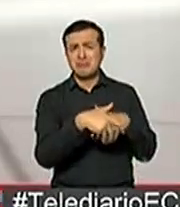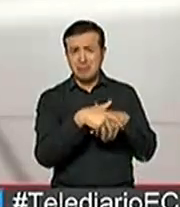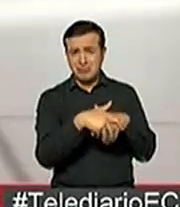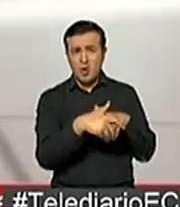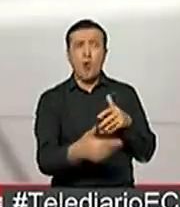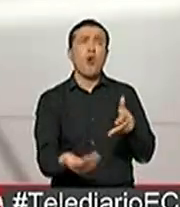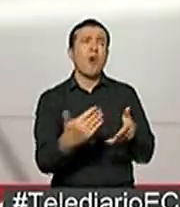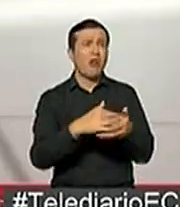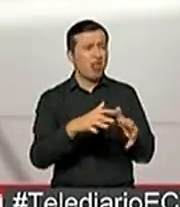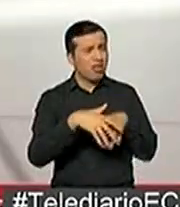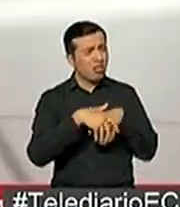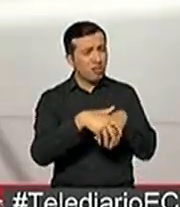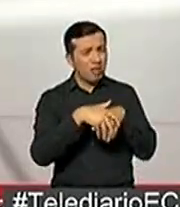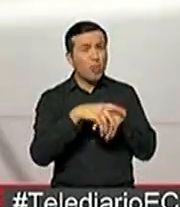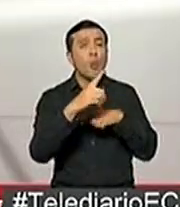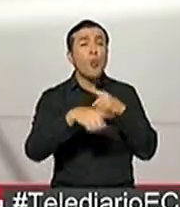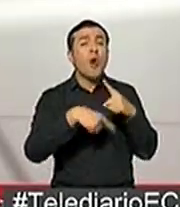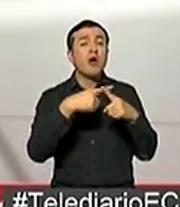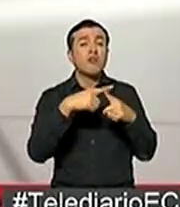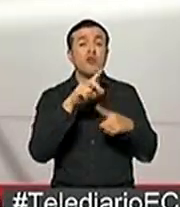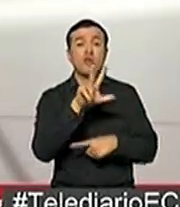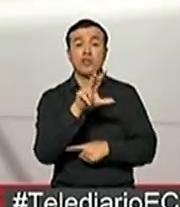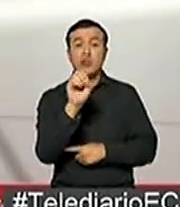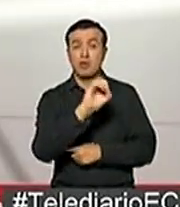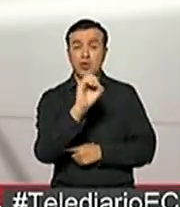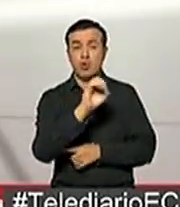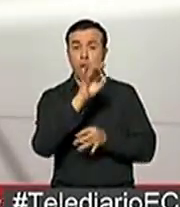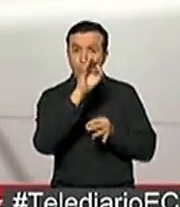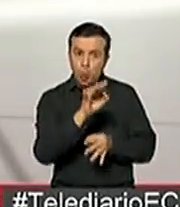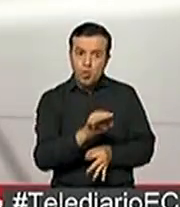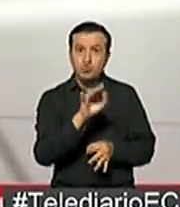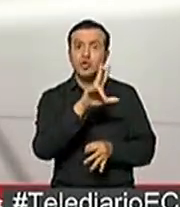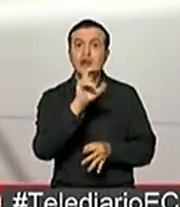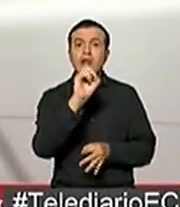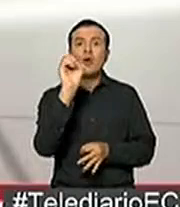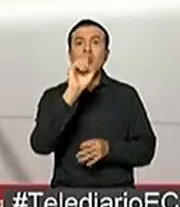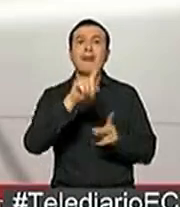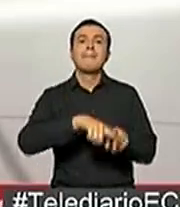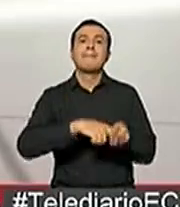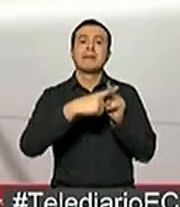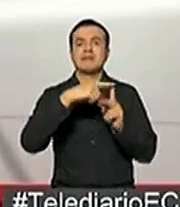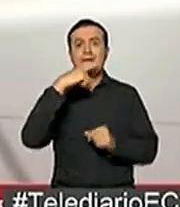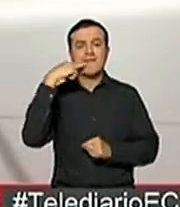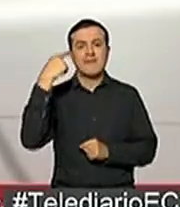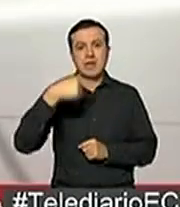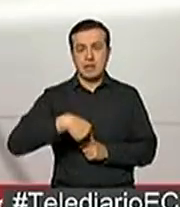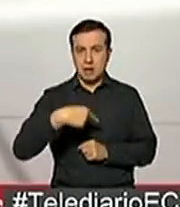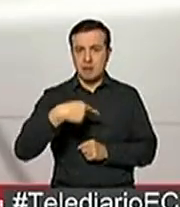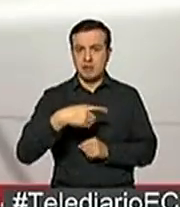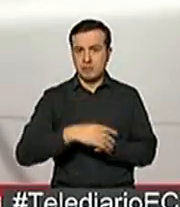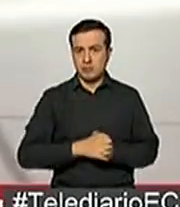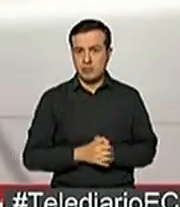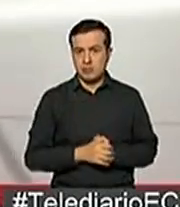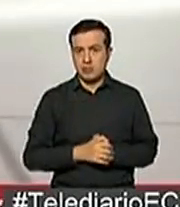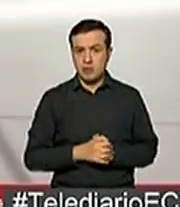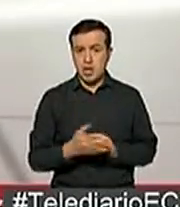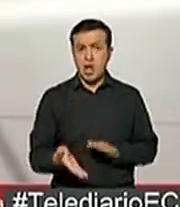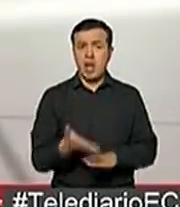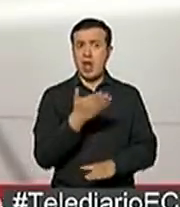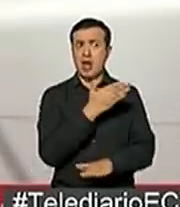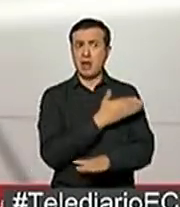nueva movilización a fines de este mes que coincide precisamente con el inicio del feriado ahora en el último en la última paralización